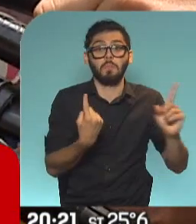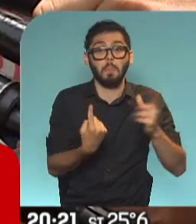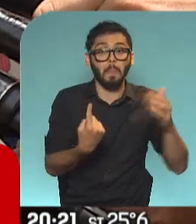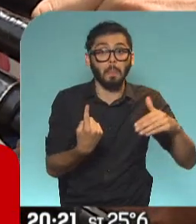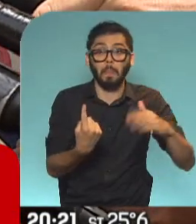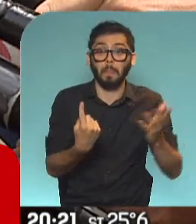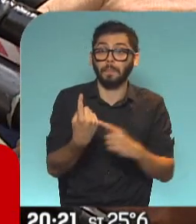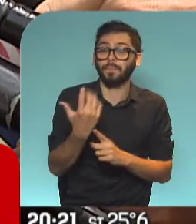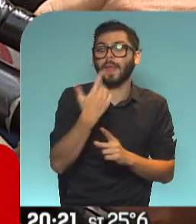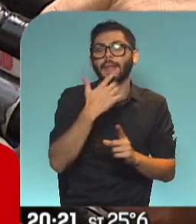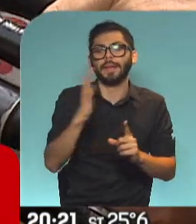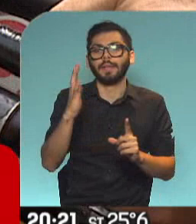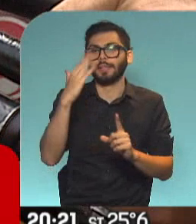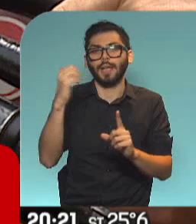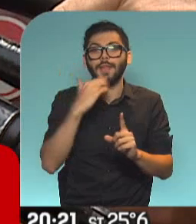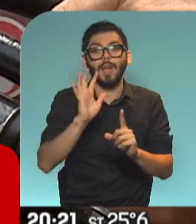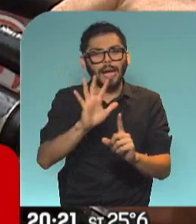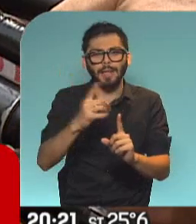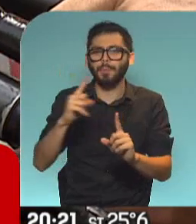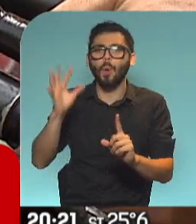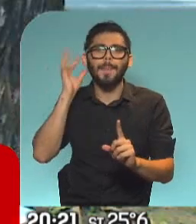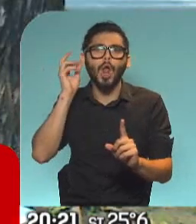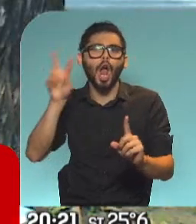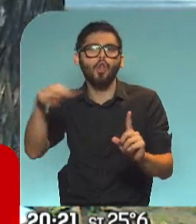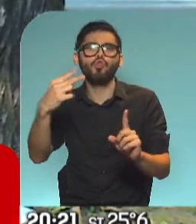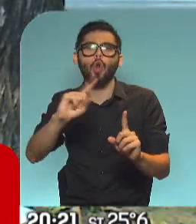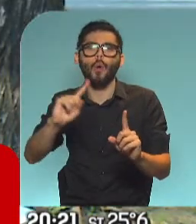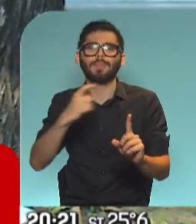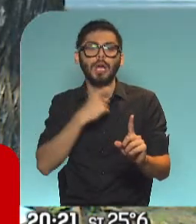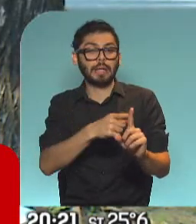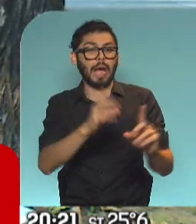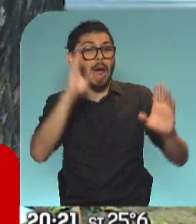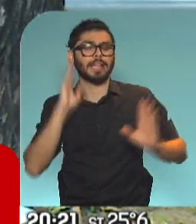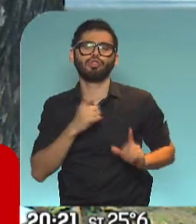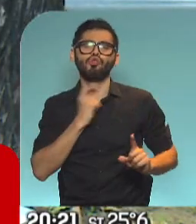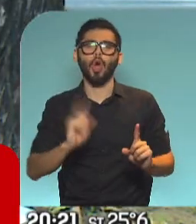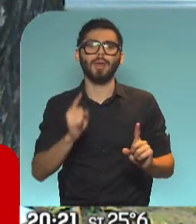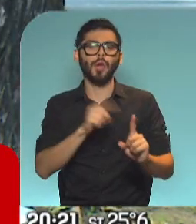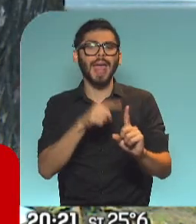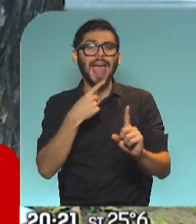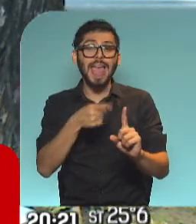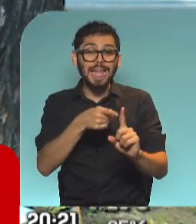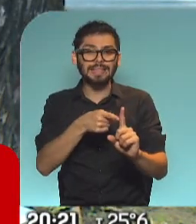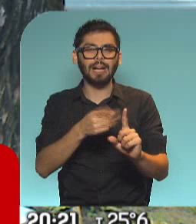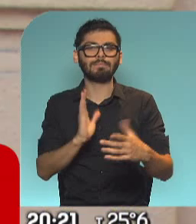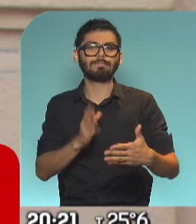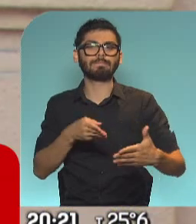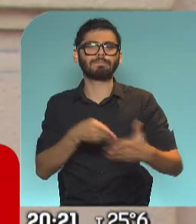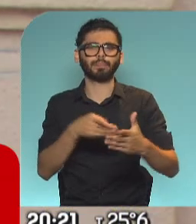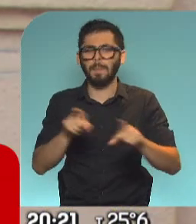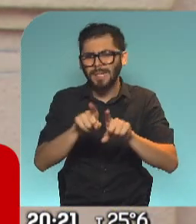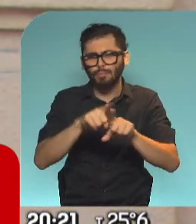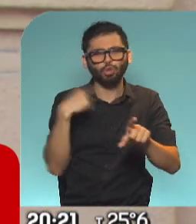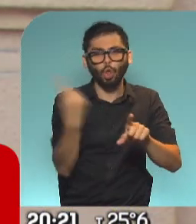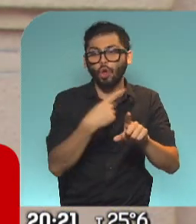se quede, pero que se quede alejada de la vista de Maradona porque Maradona no quería ser atendido por ella, porque ella era un impedimento, al igual que todo el mundo, que le